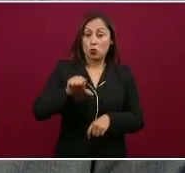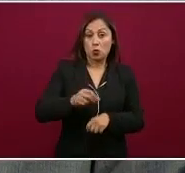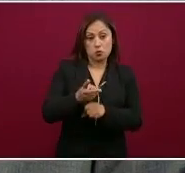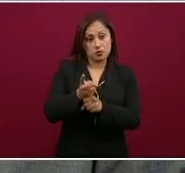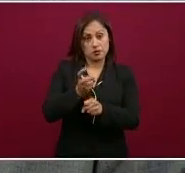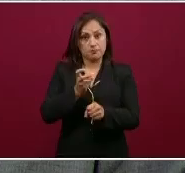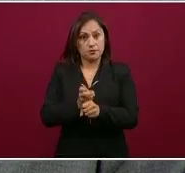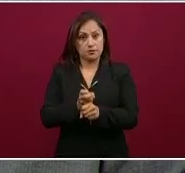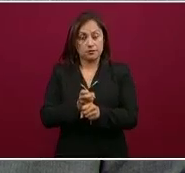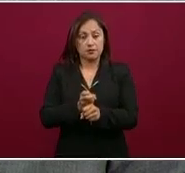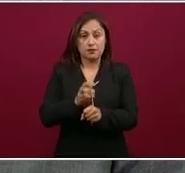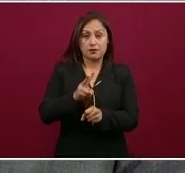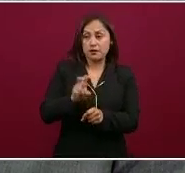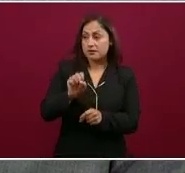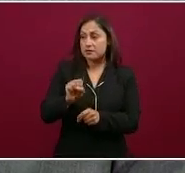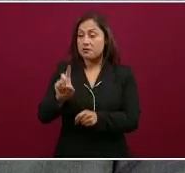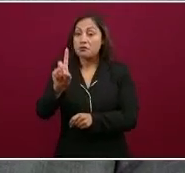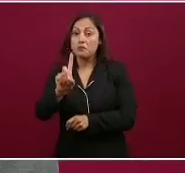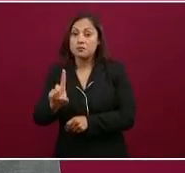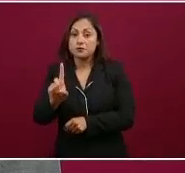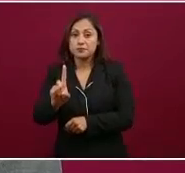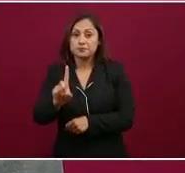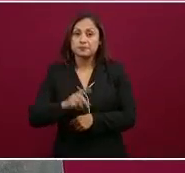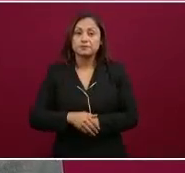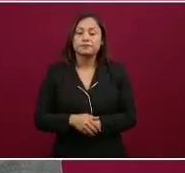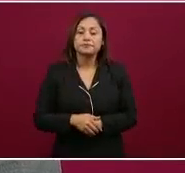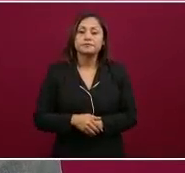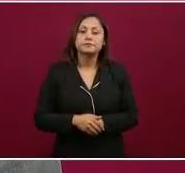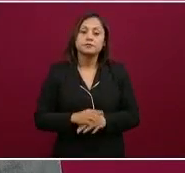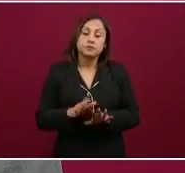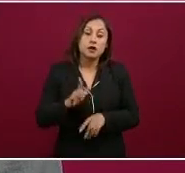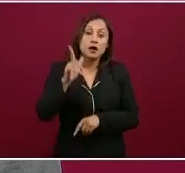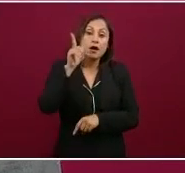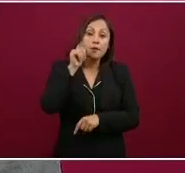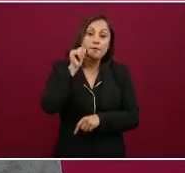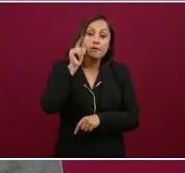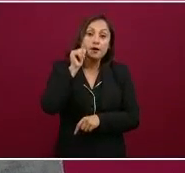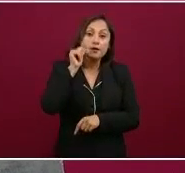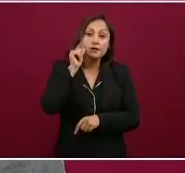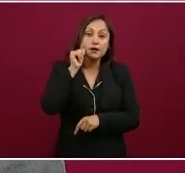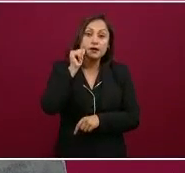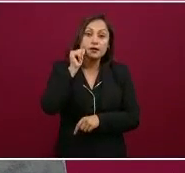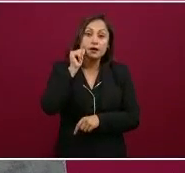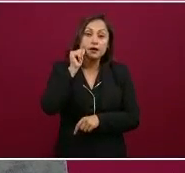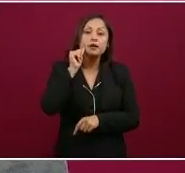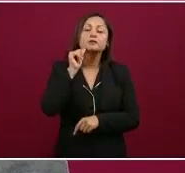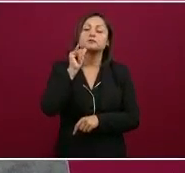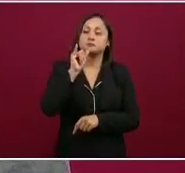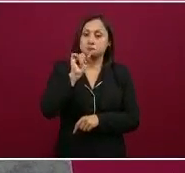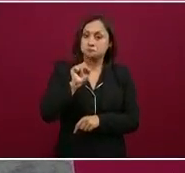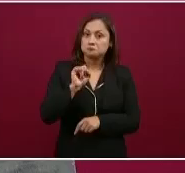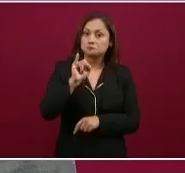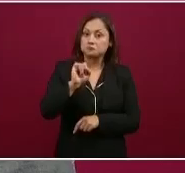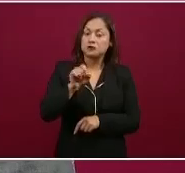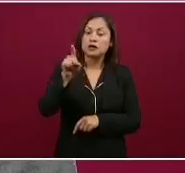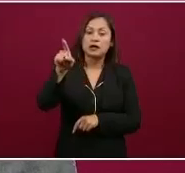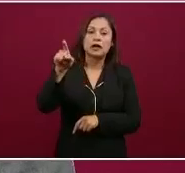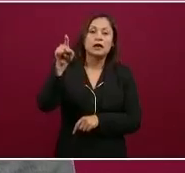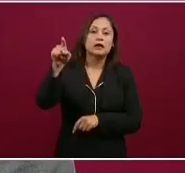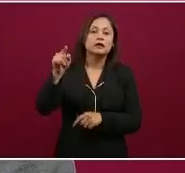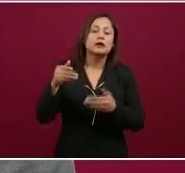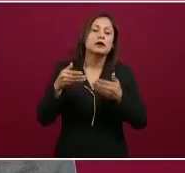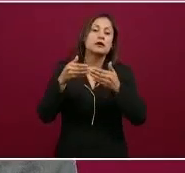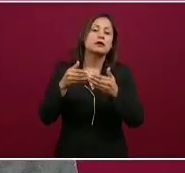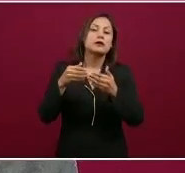domingo y mañana, como quedamos, sí vamos a tener temprano en el puerto de Veracruz